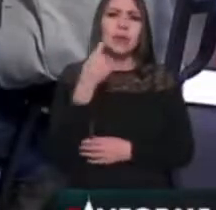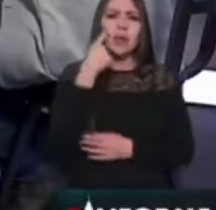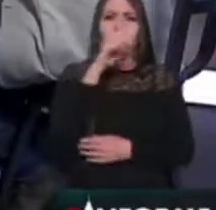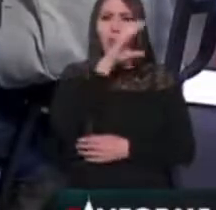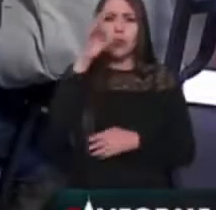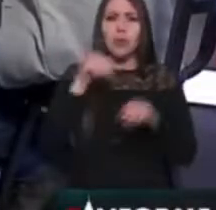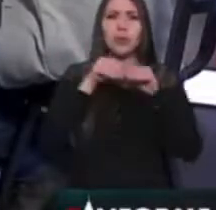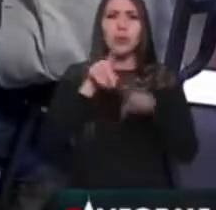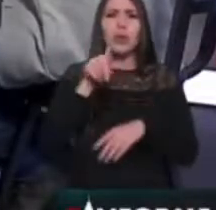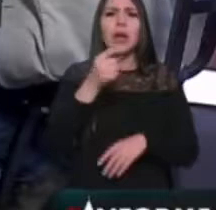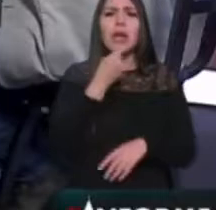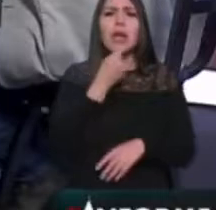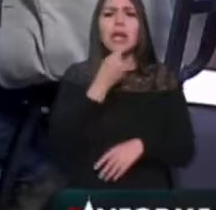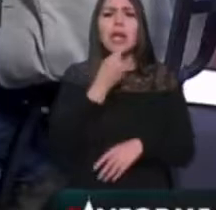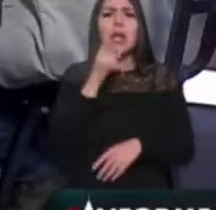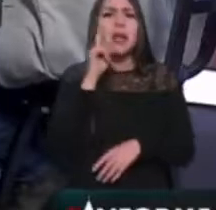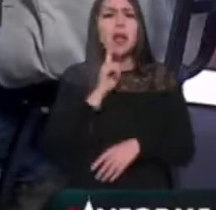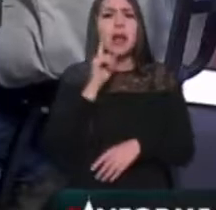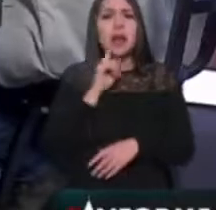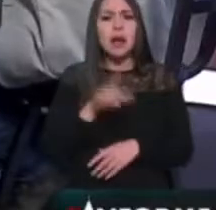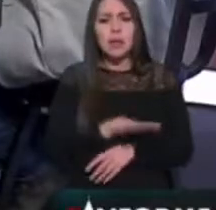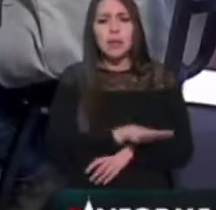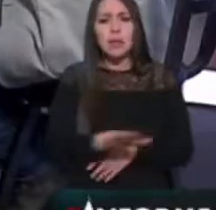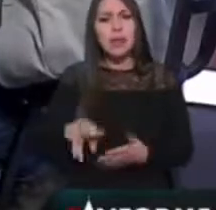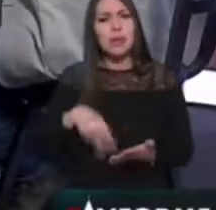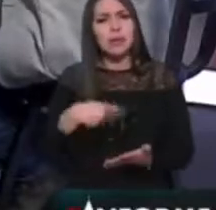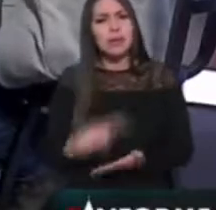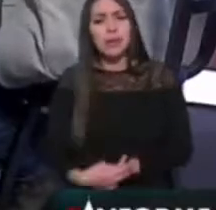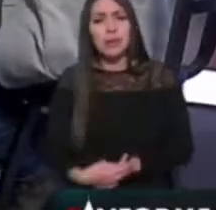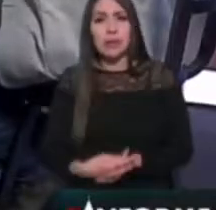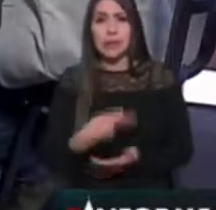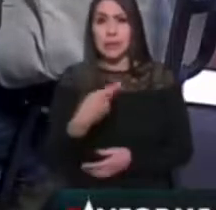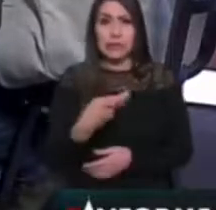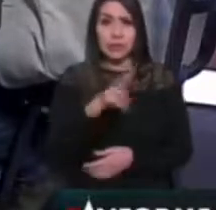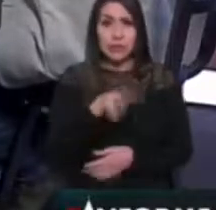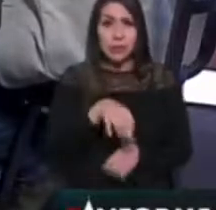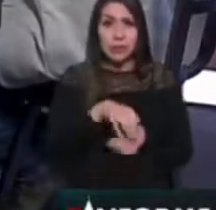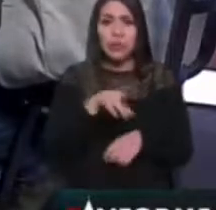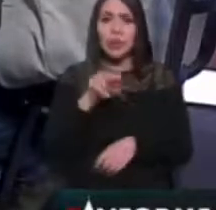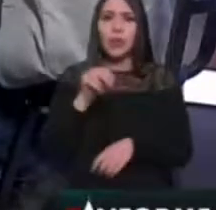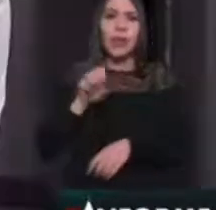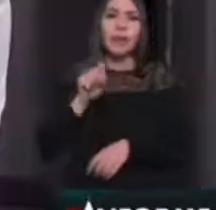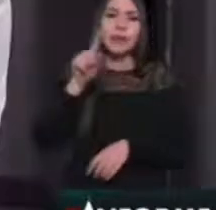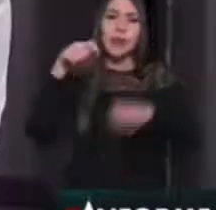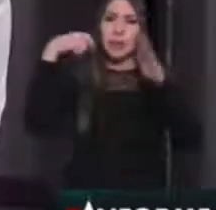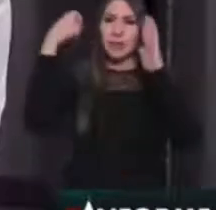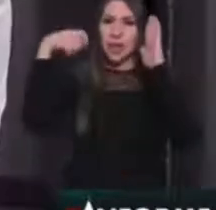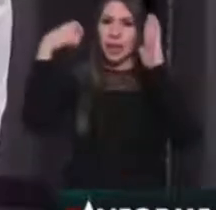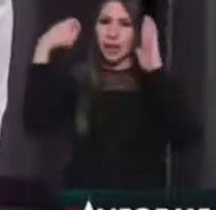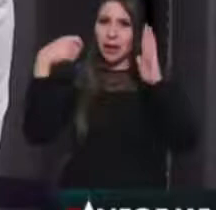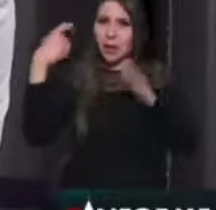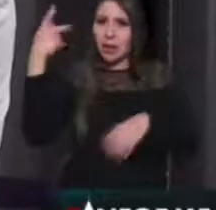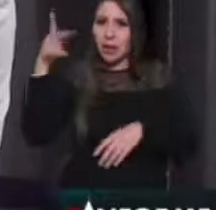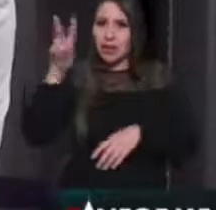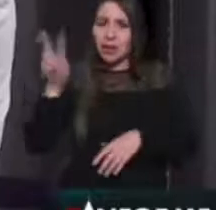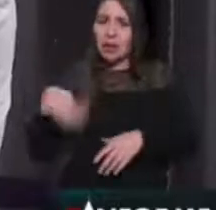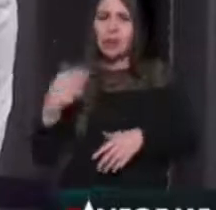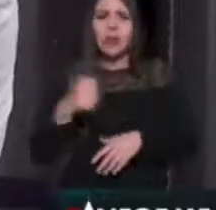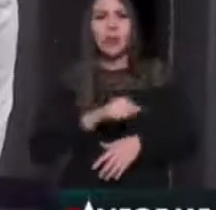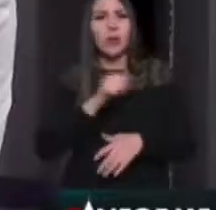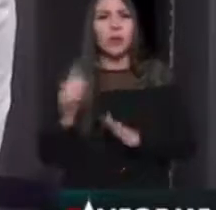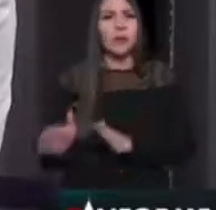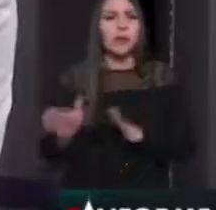está tirada en el piso y que en realidad corresponden a una película. Otra cosa muy grave que hemos visto en redes sociales